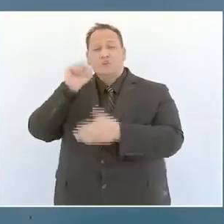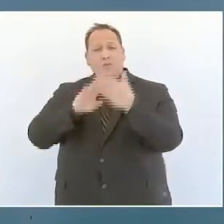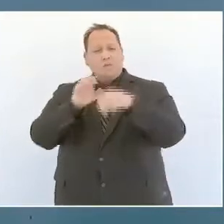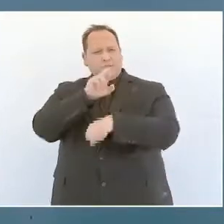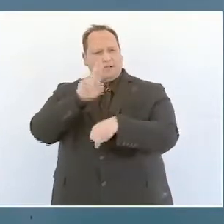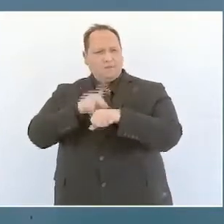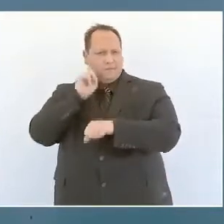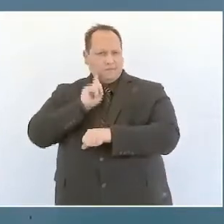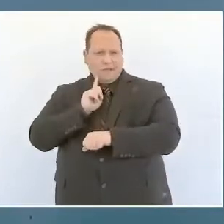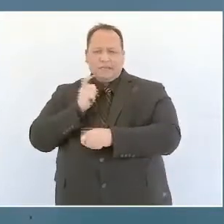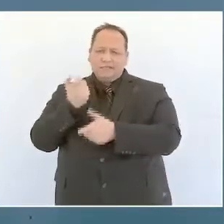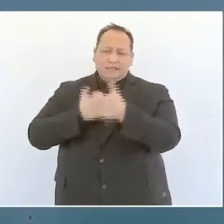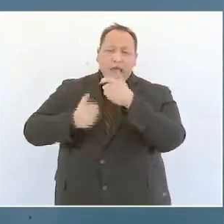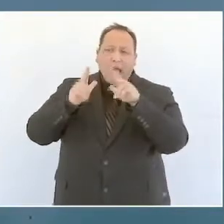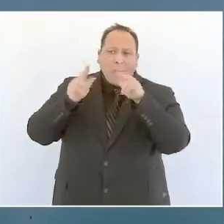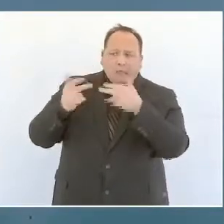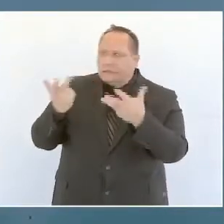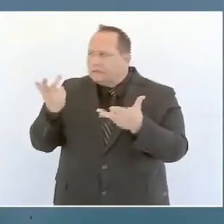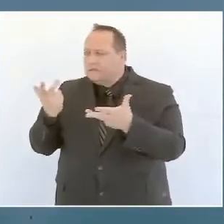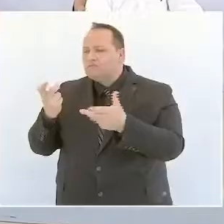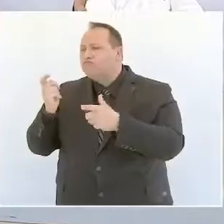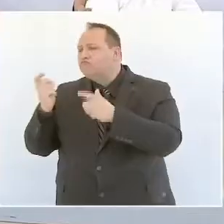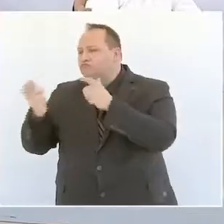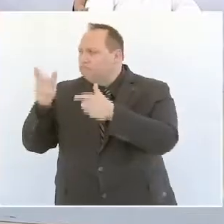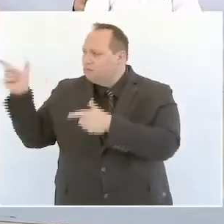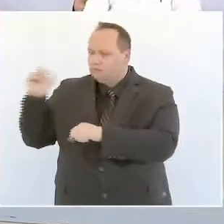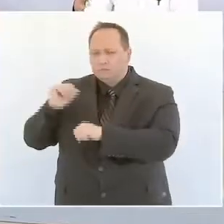subsecretaria de Egresos de Hacienda,